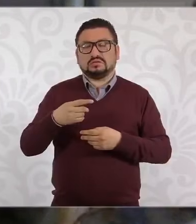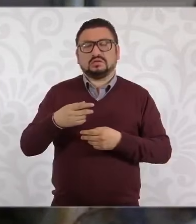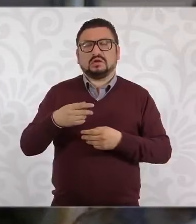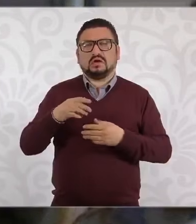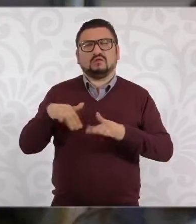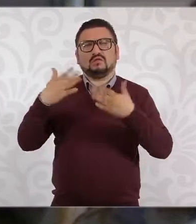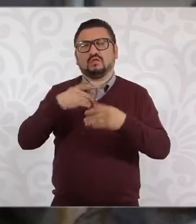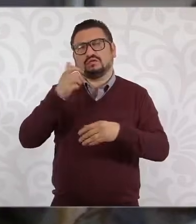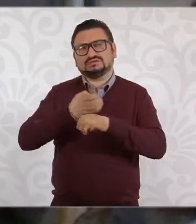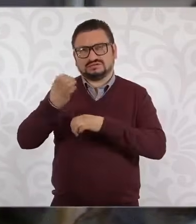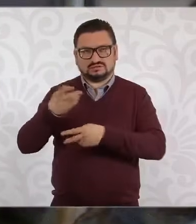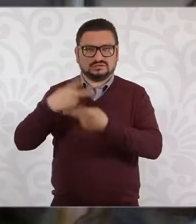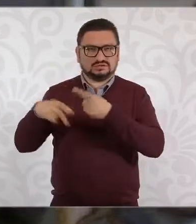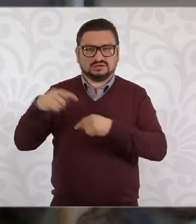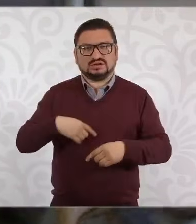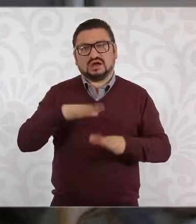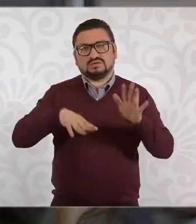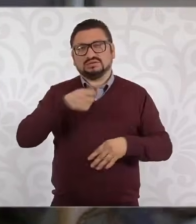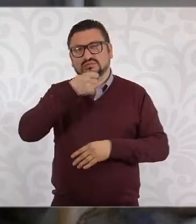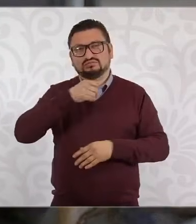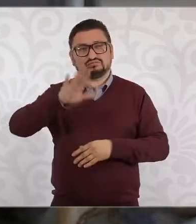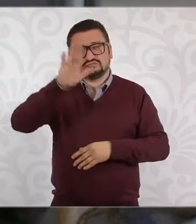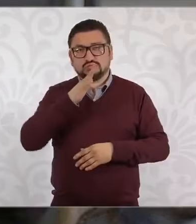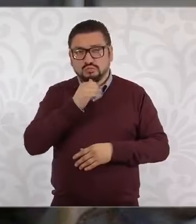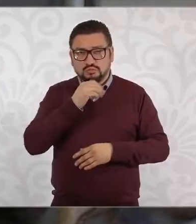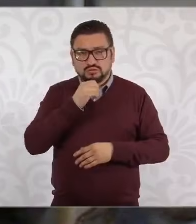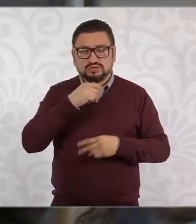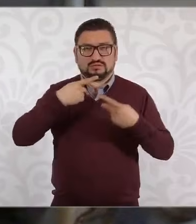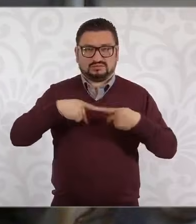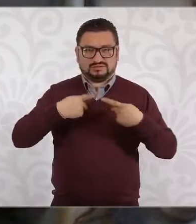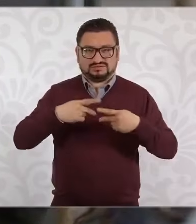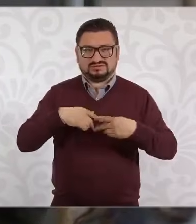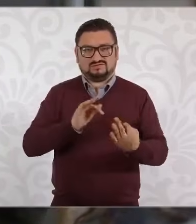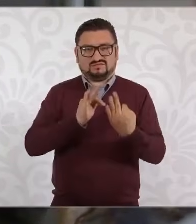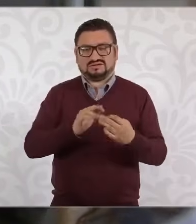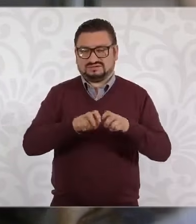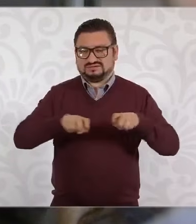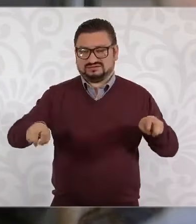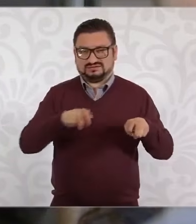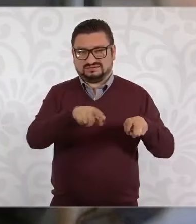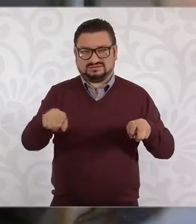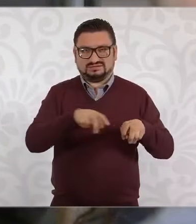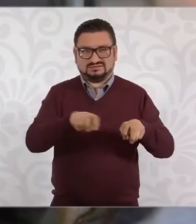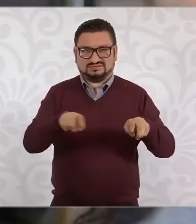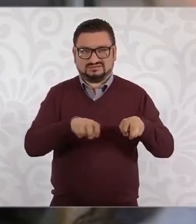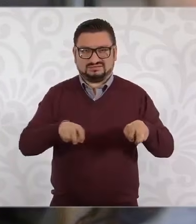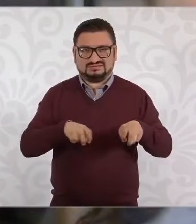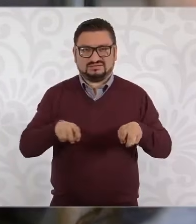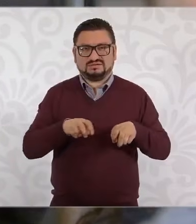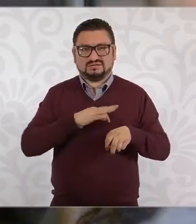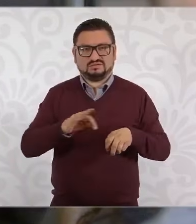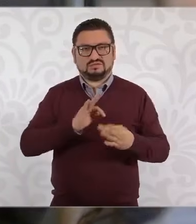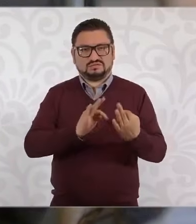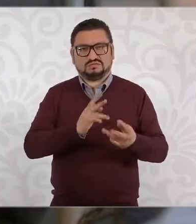oportunidad de tener la palabra, que si la gente que tenemos aquí enfrente, si nos pueden poder